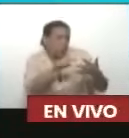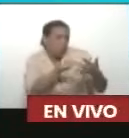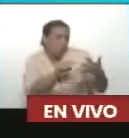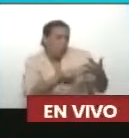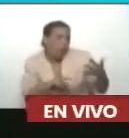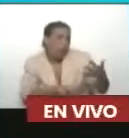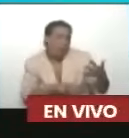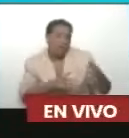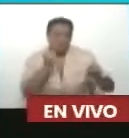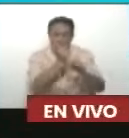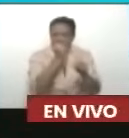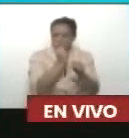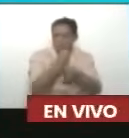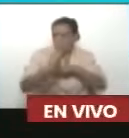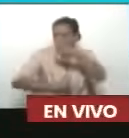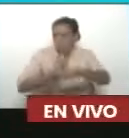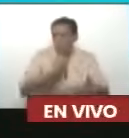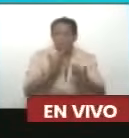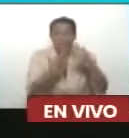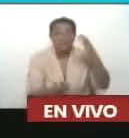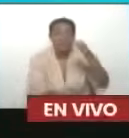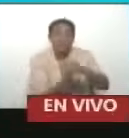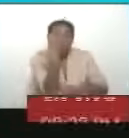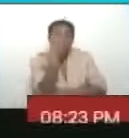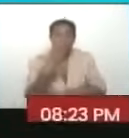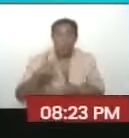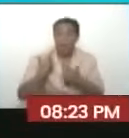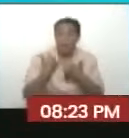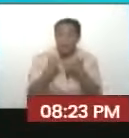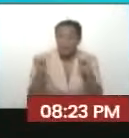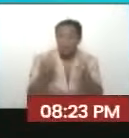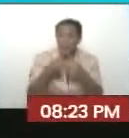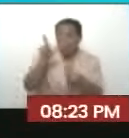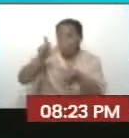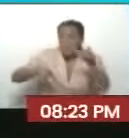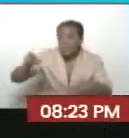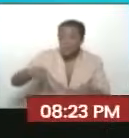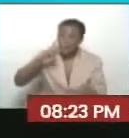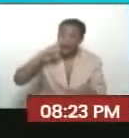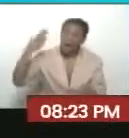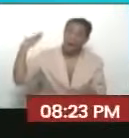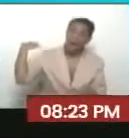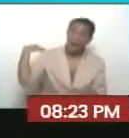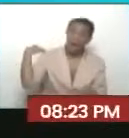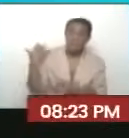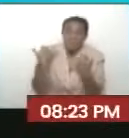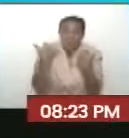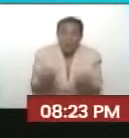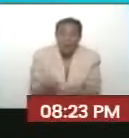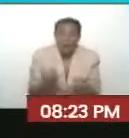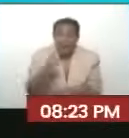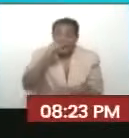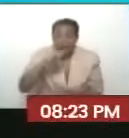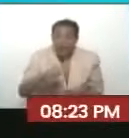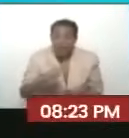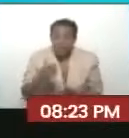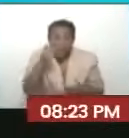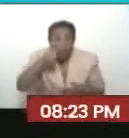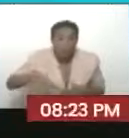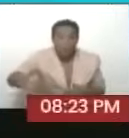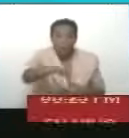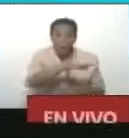Siempre admirando las hazañas de los fundadores de nuestra patria. Y resulta que ahora nos tocó como